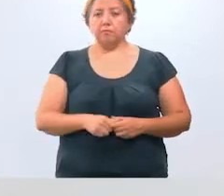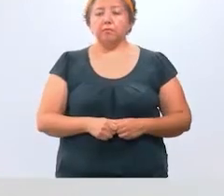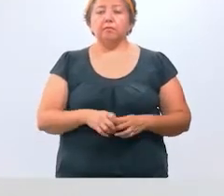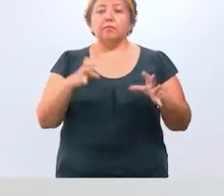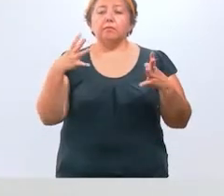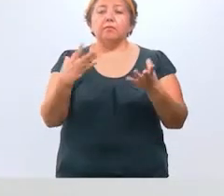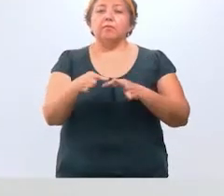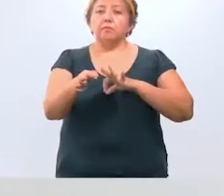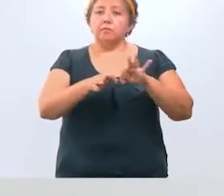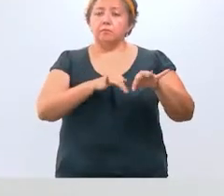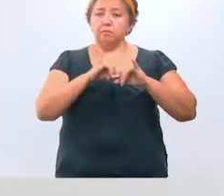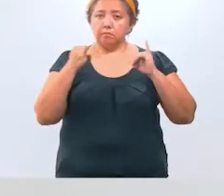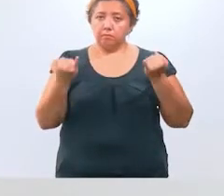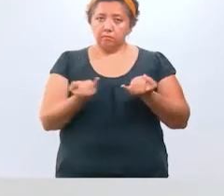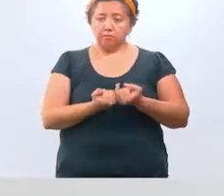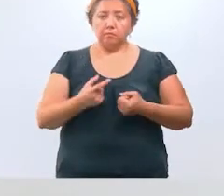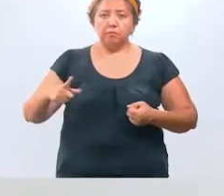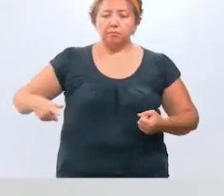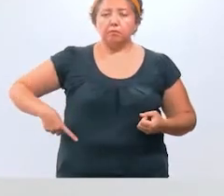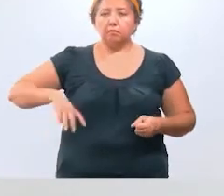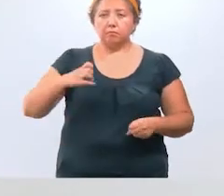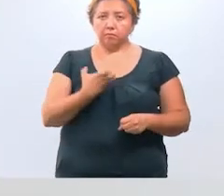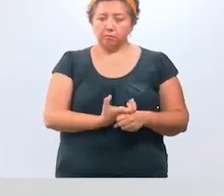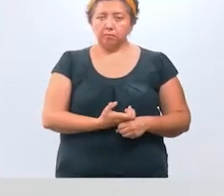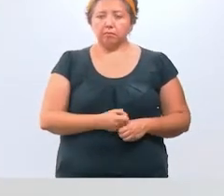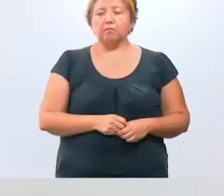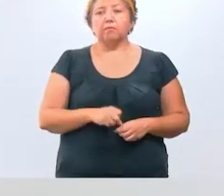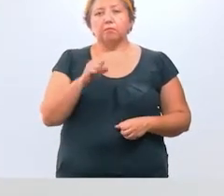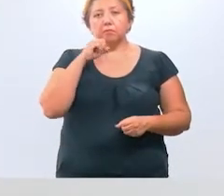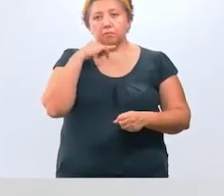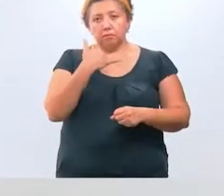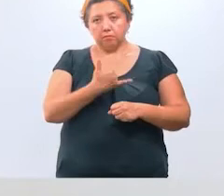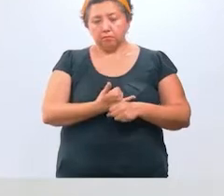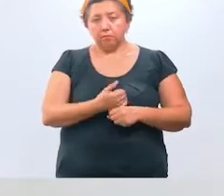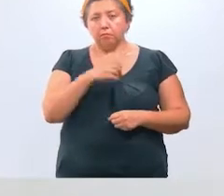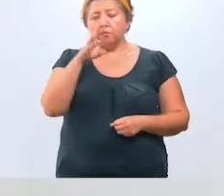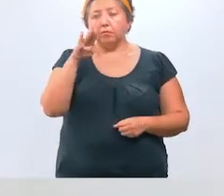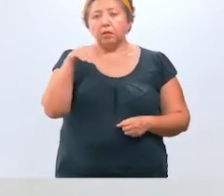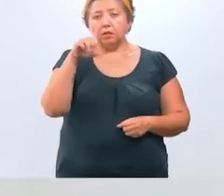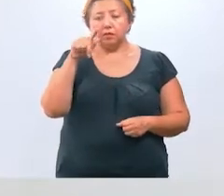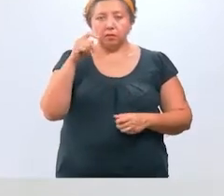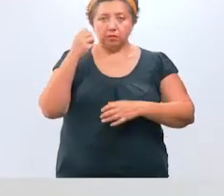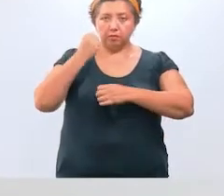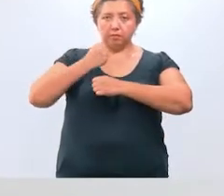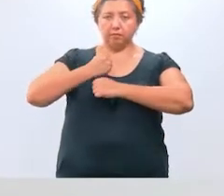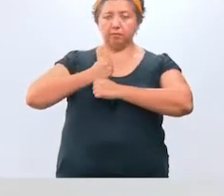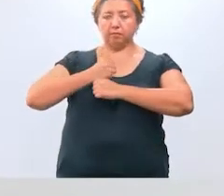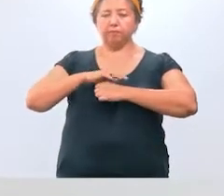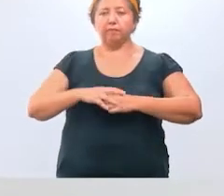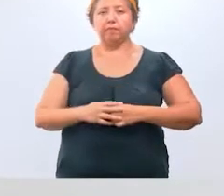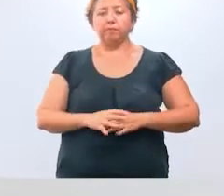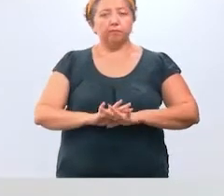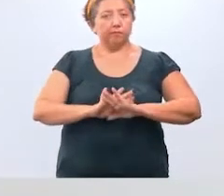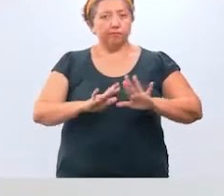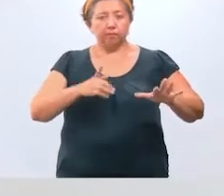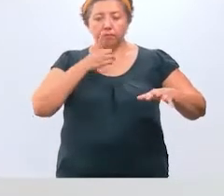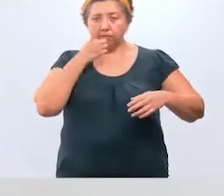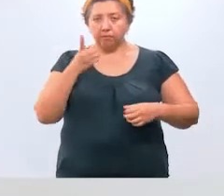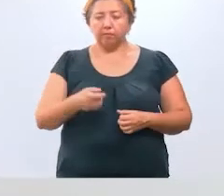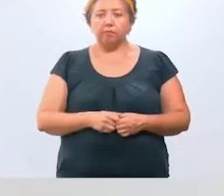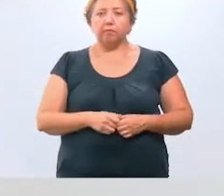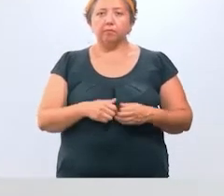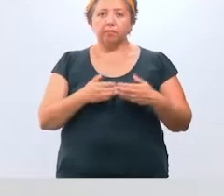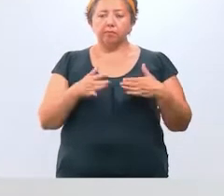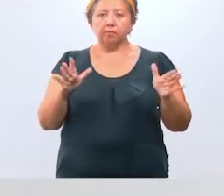Estamos trabajando de manera conjunta el gobierno del estado, la Secretaría del Bienestar y las Fuerzas Armadas. Como se ha